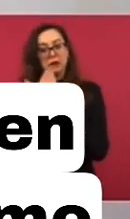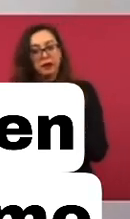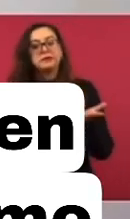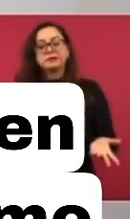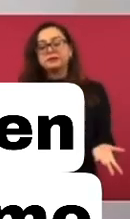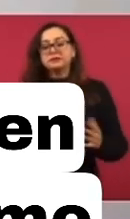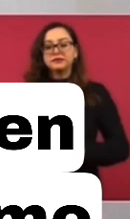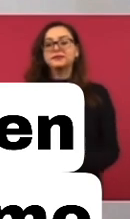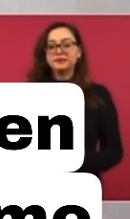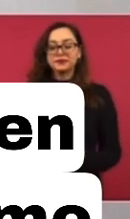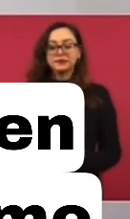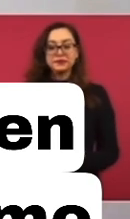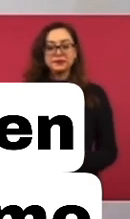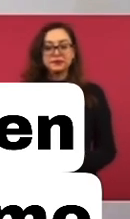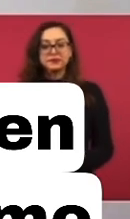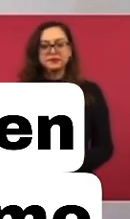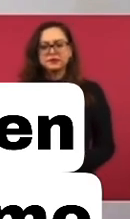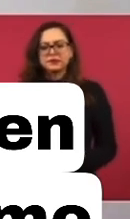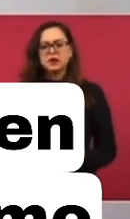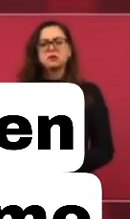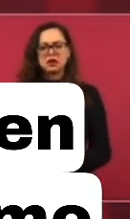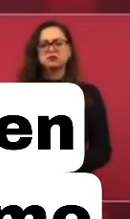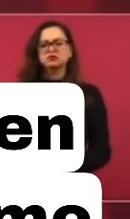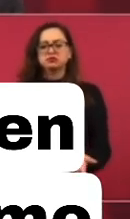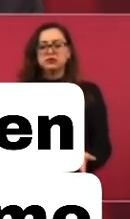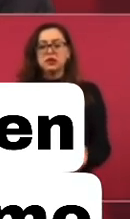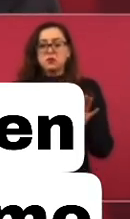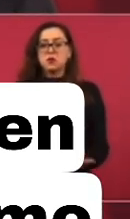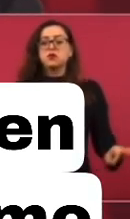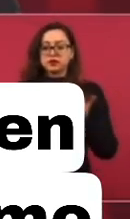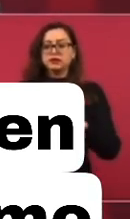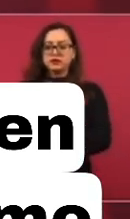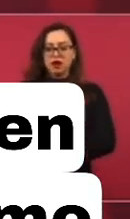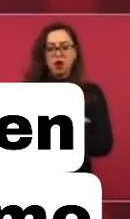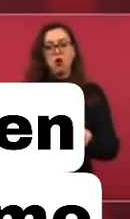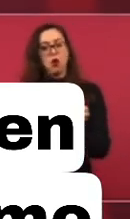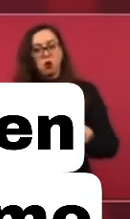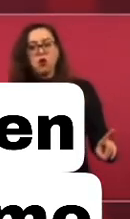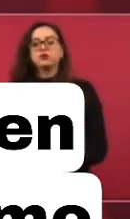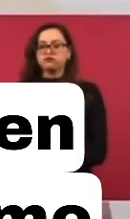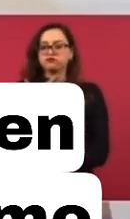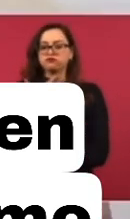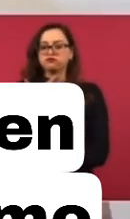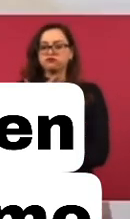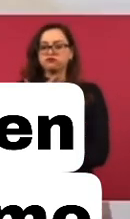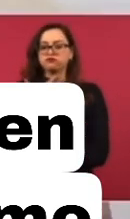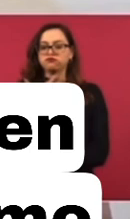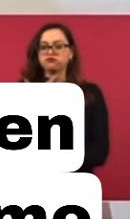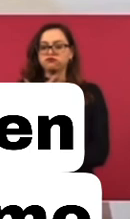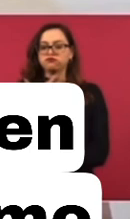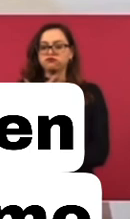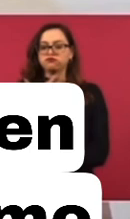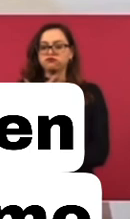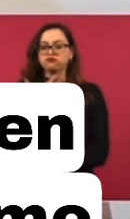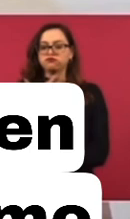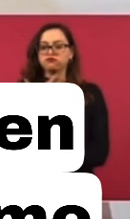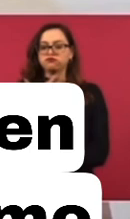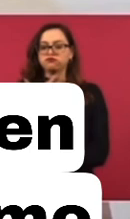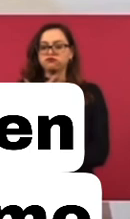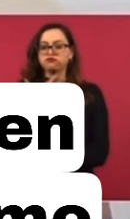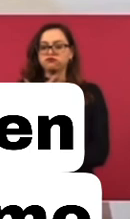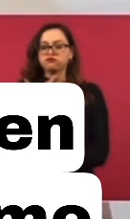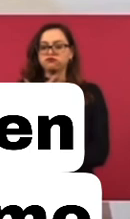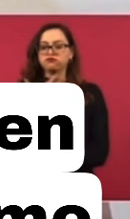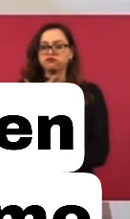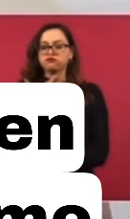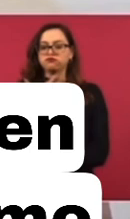entonces Vamos a organizarnos bien porque es una fiesta y claro que hay fíjense amigo los